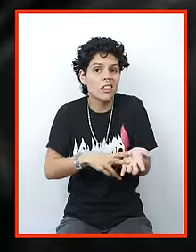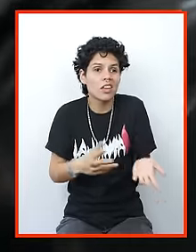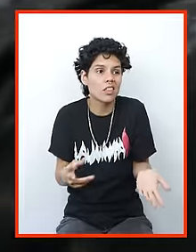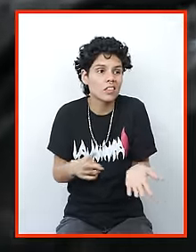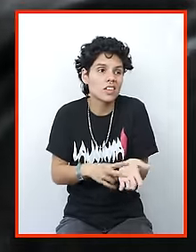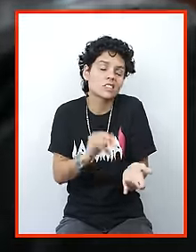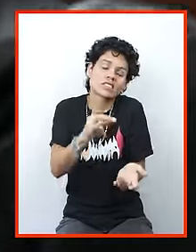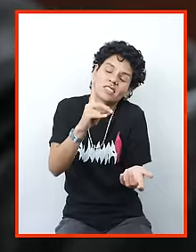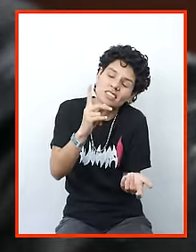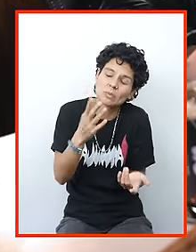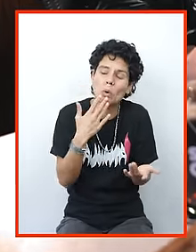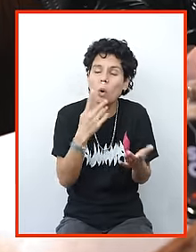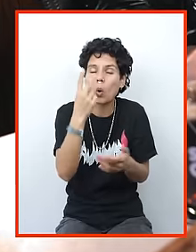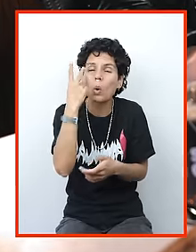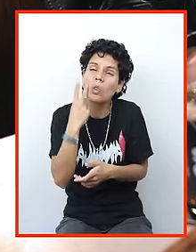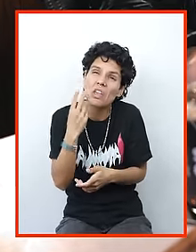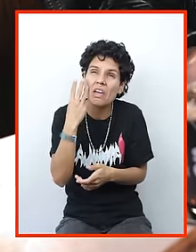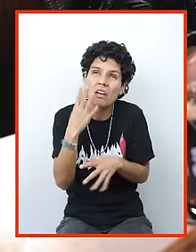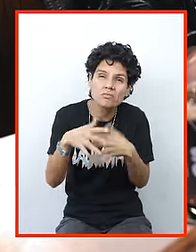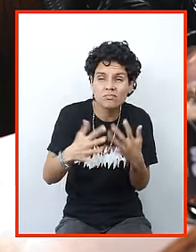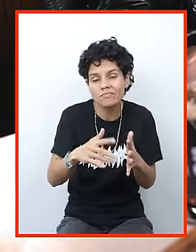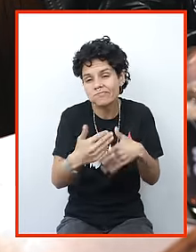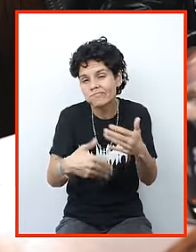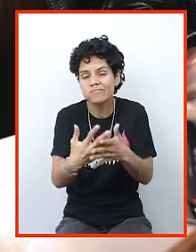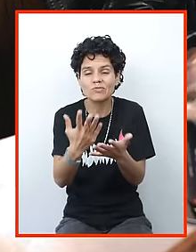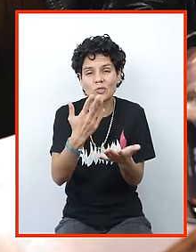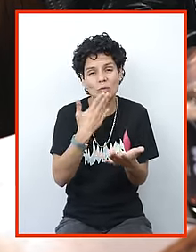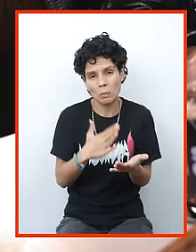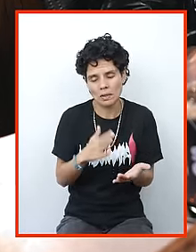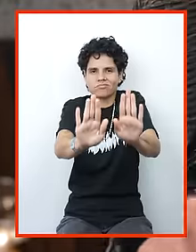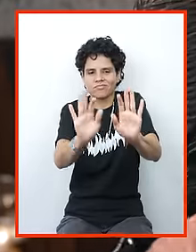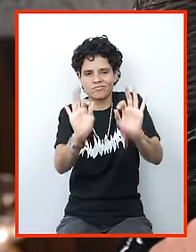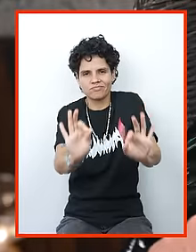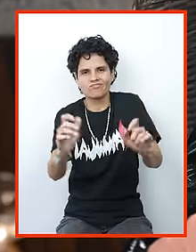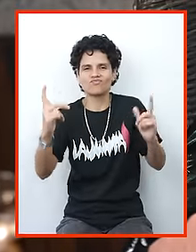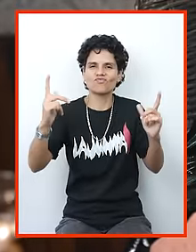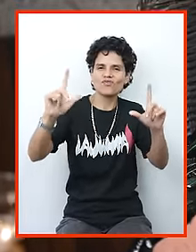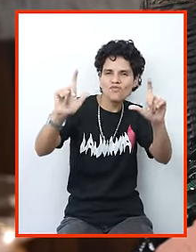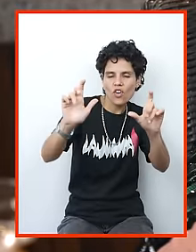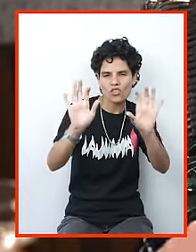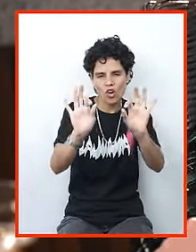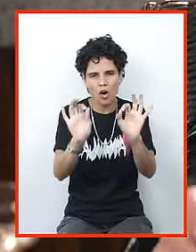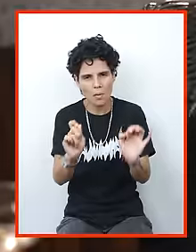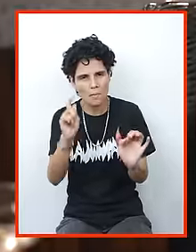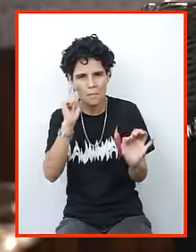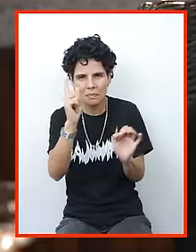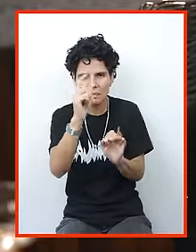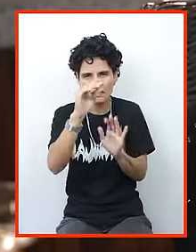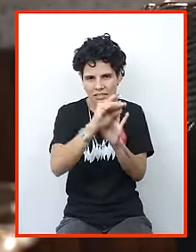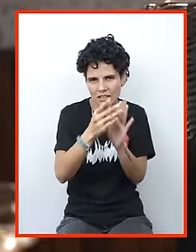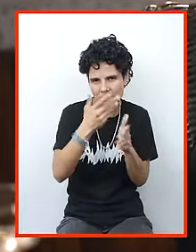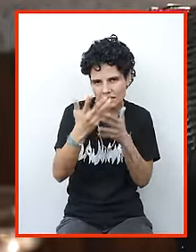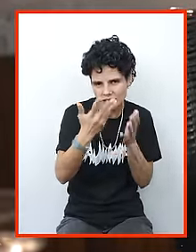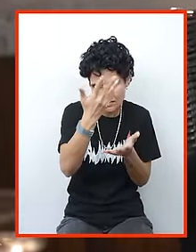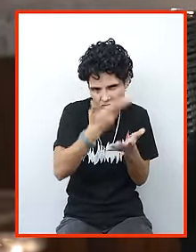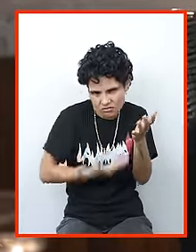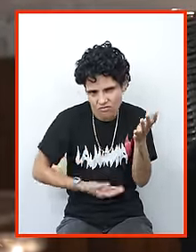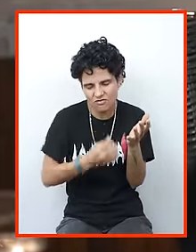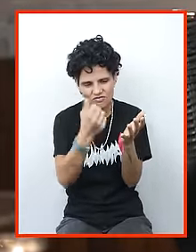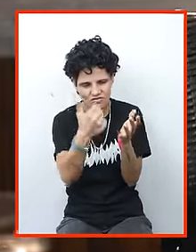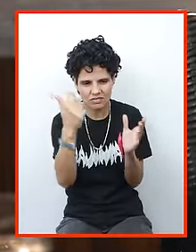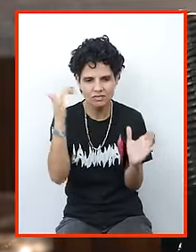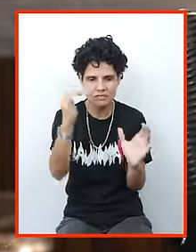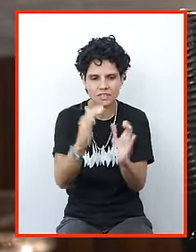bacán el resultado, porque la portada se ve bacán y o para sea, eso lo hice. Acá no meto todas las palmas por todo. Pasamos con el chiquillo de la posta todo. Uh-huh. Y decía, qué bacán, 10